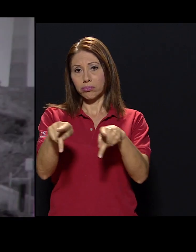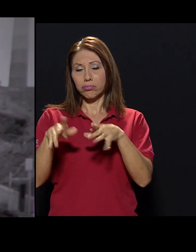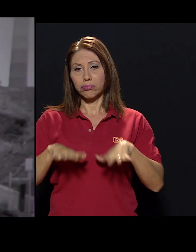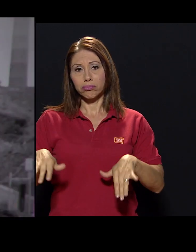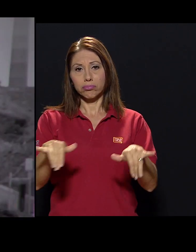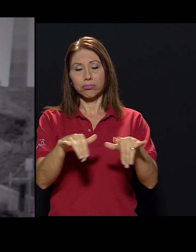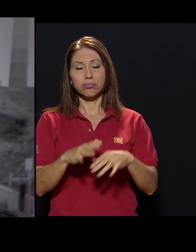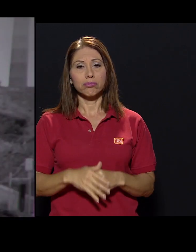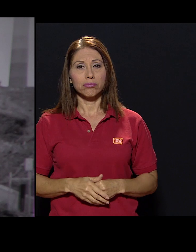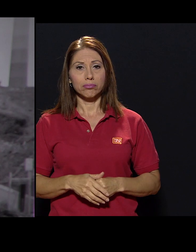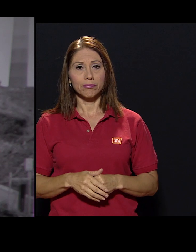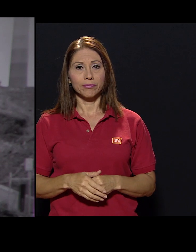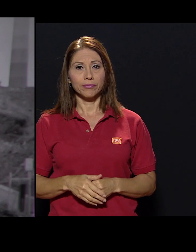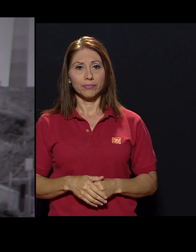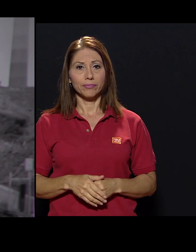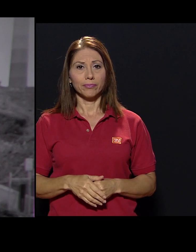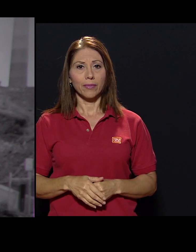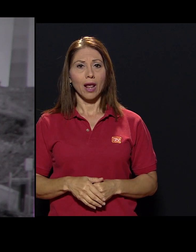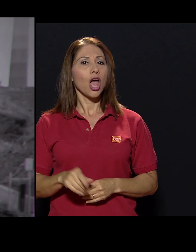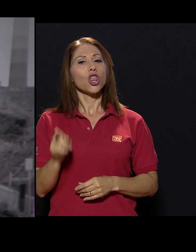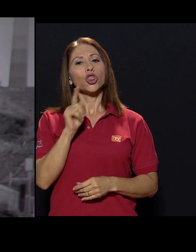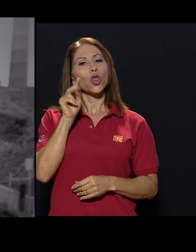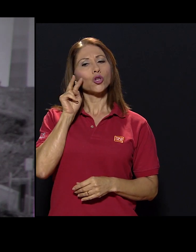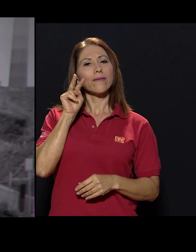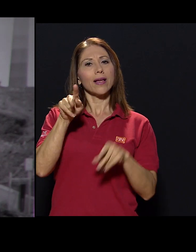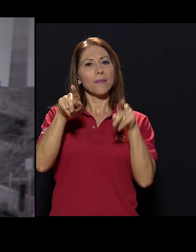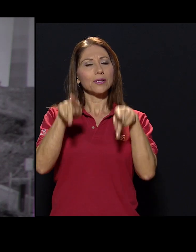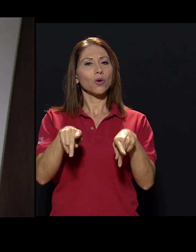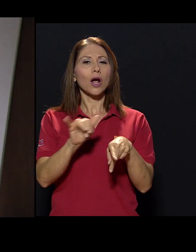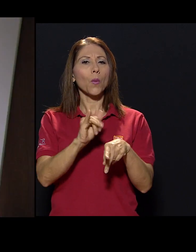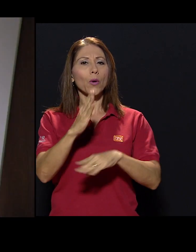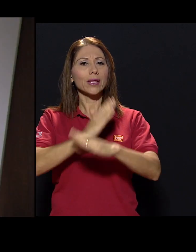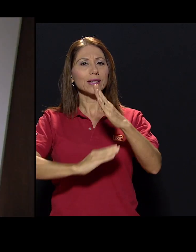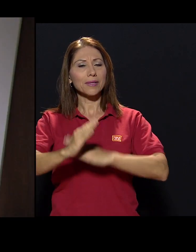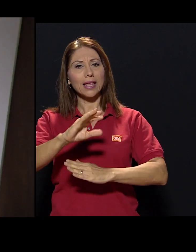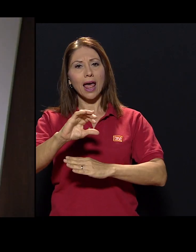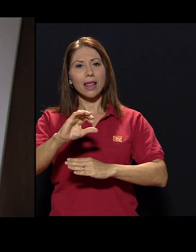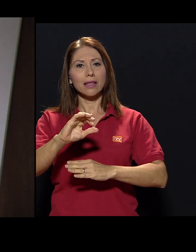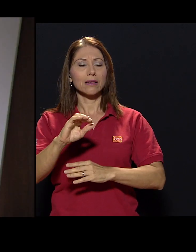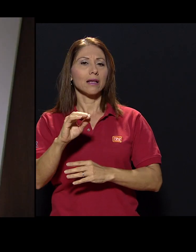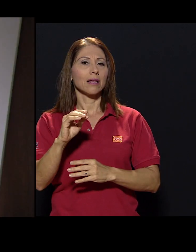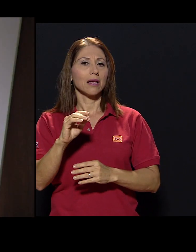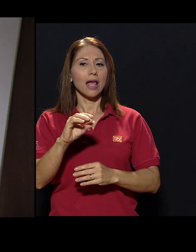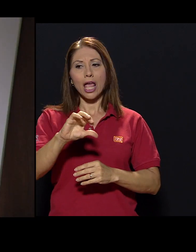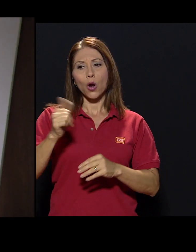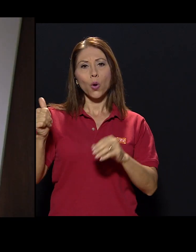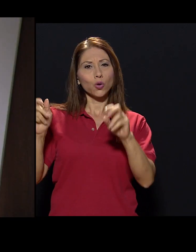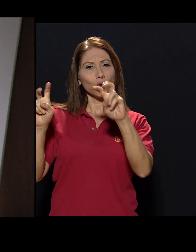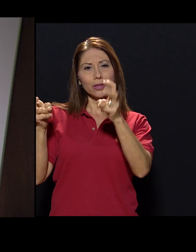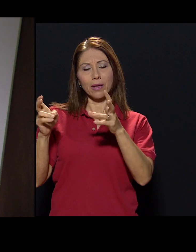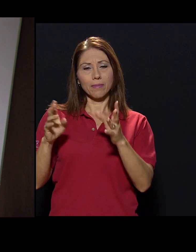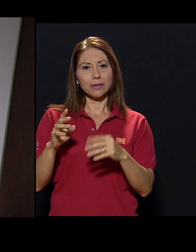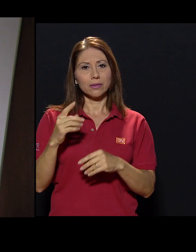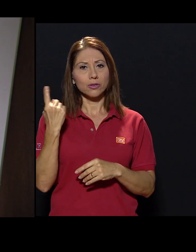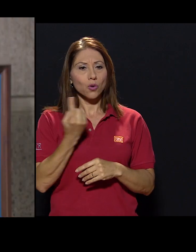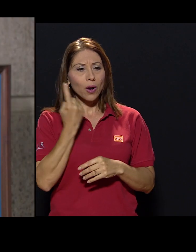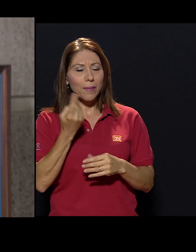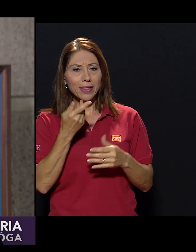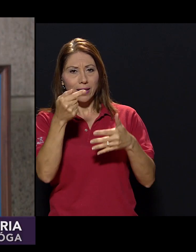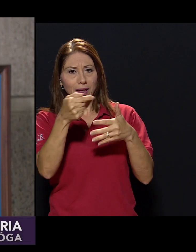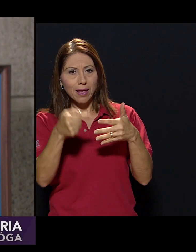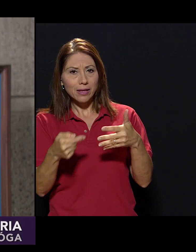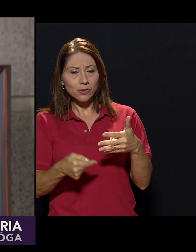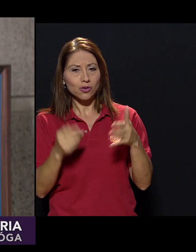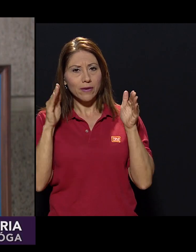somos Que no se visualiza La persona Como discapacidad En otros ámbitos Que no sean Eso Es